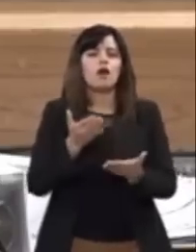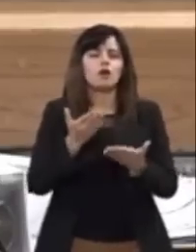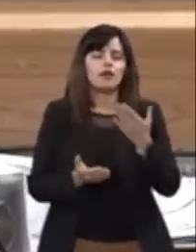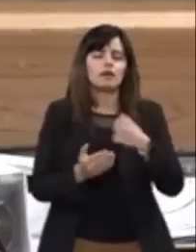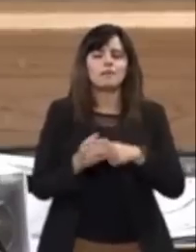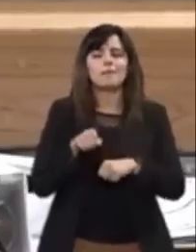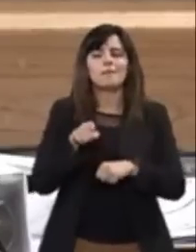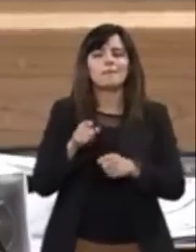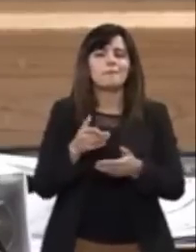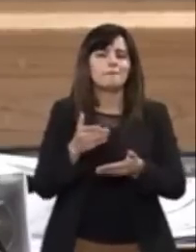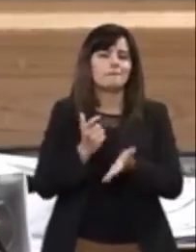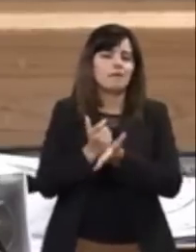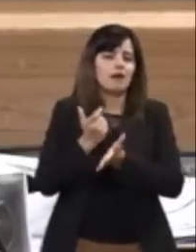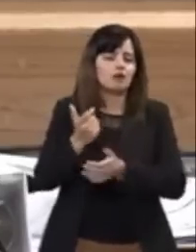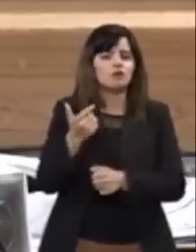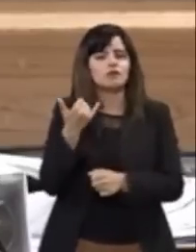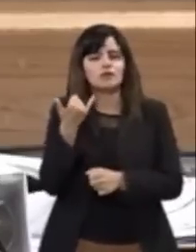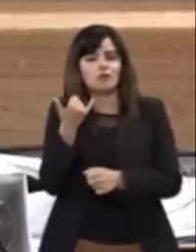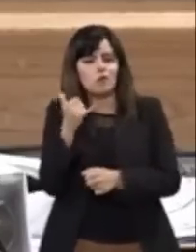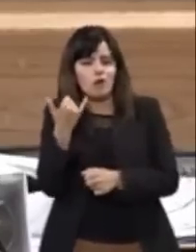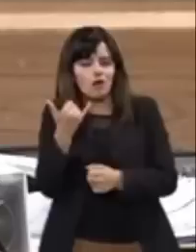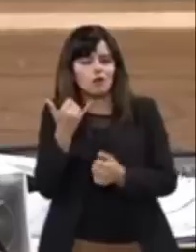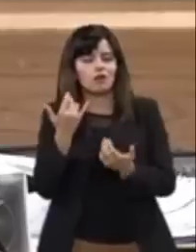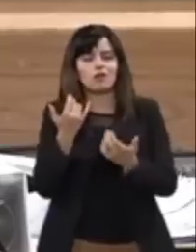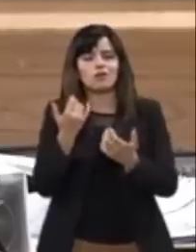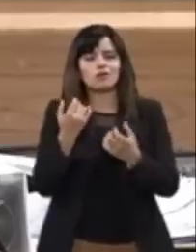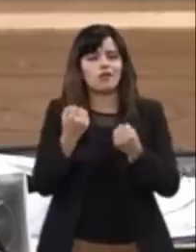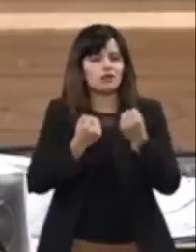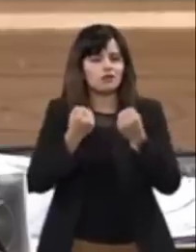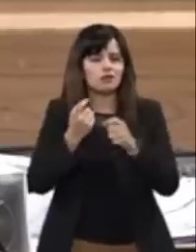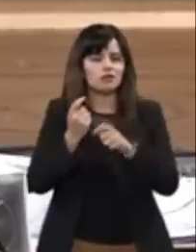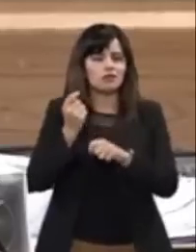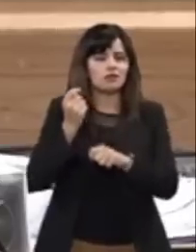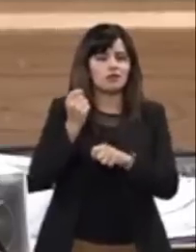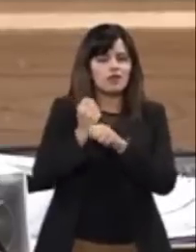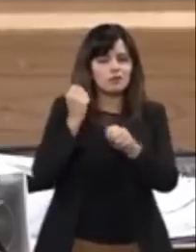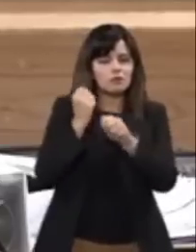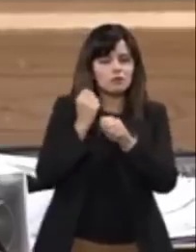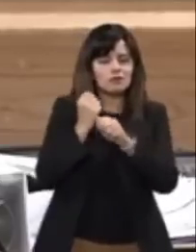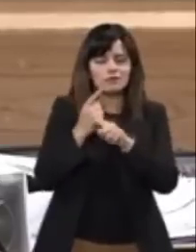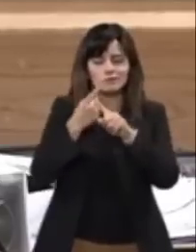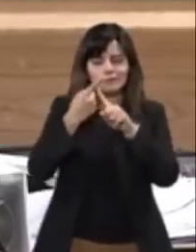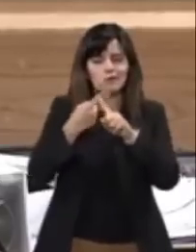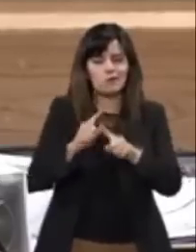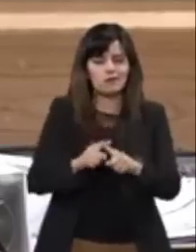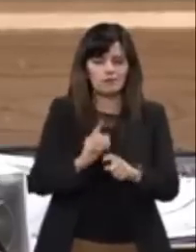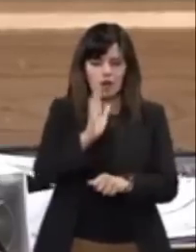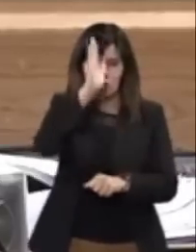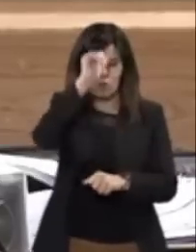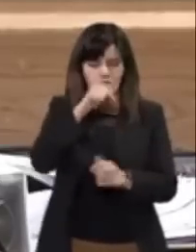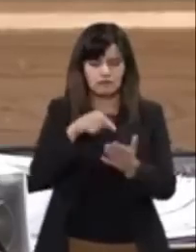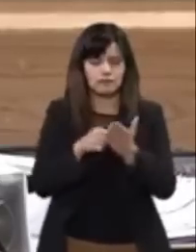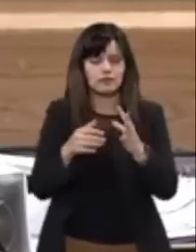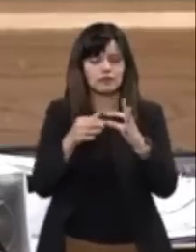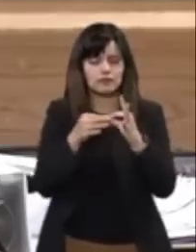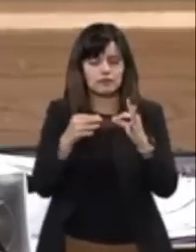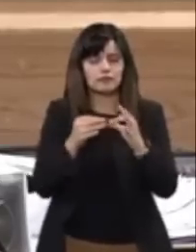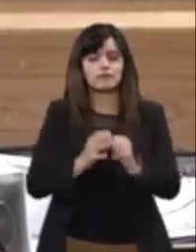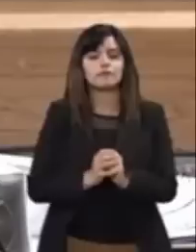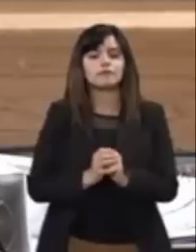módulos de atención ciudadana. El OIC identificó evidentes incumplimientos normativos. En la licitación